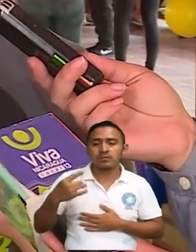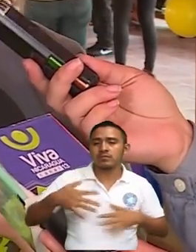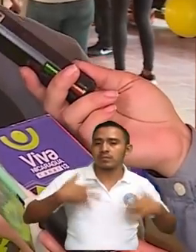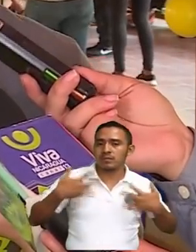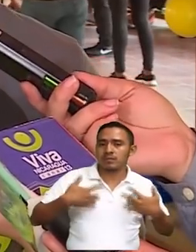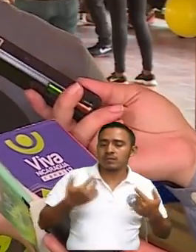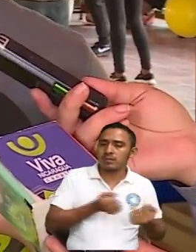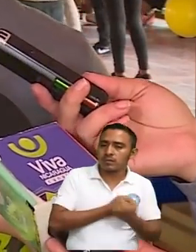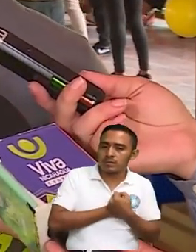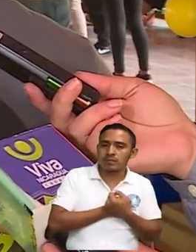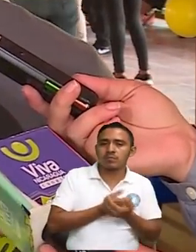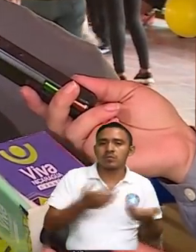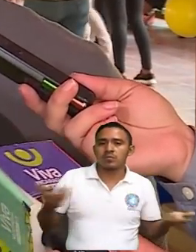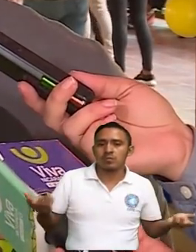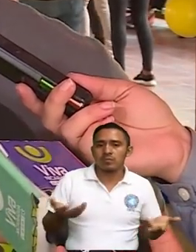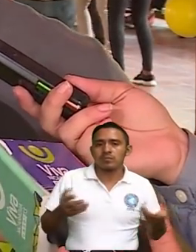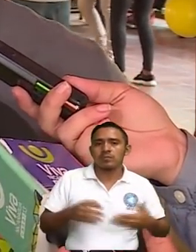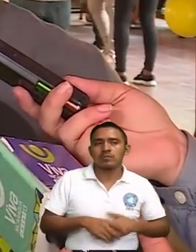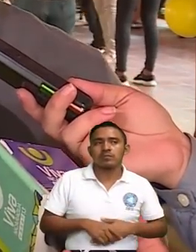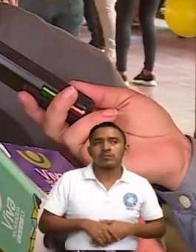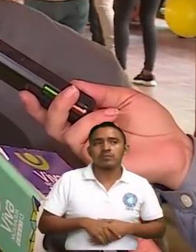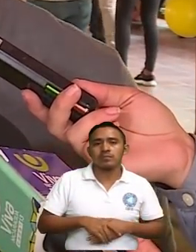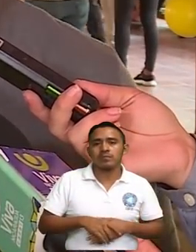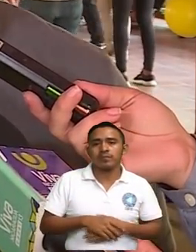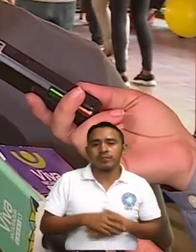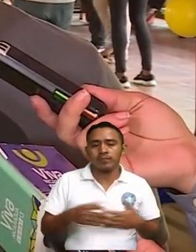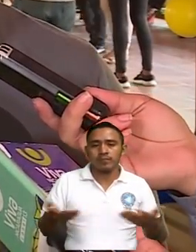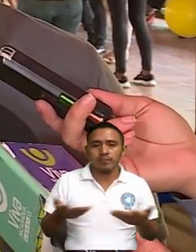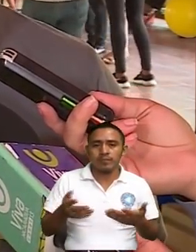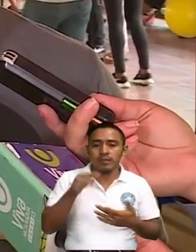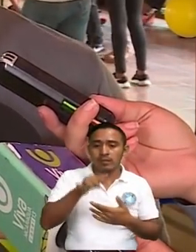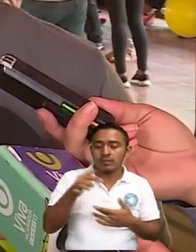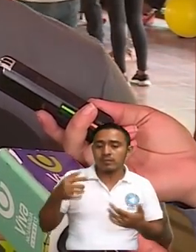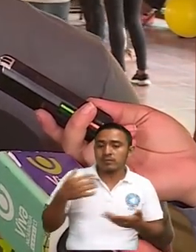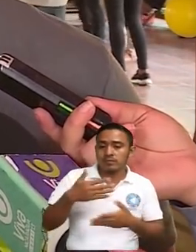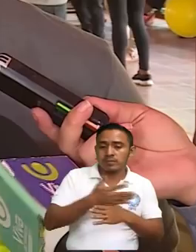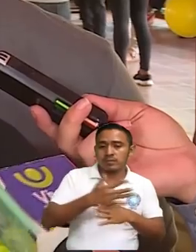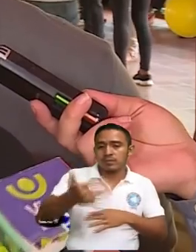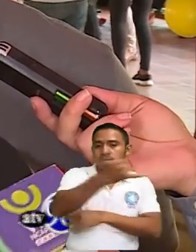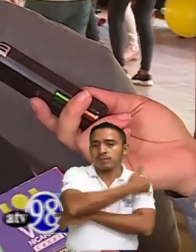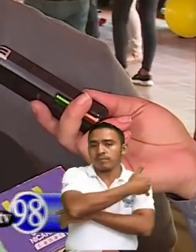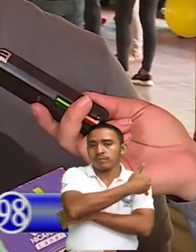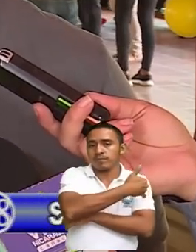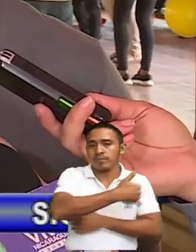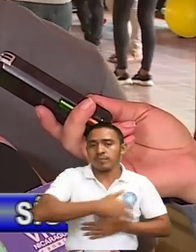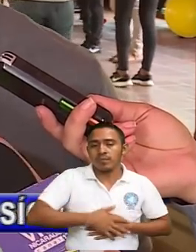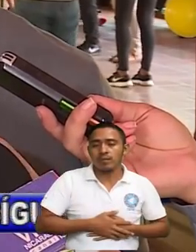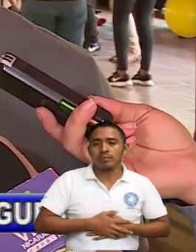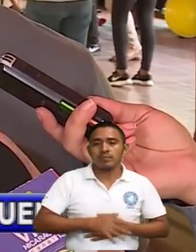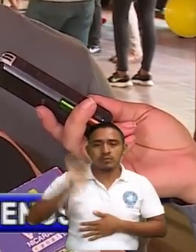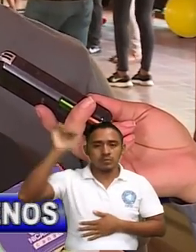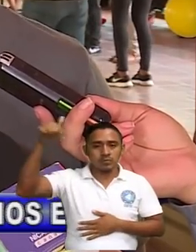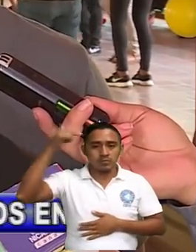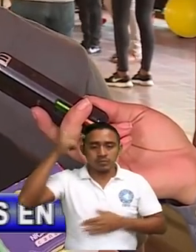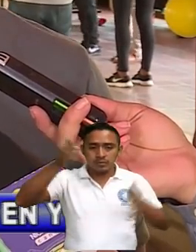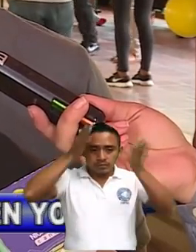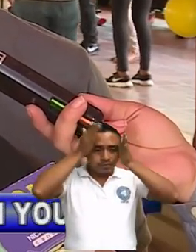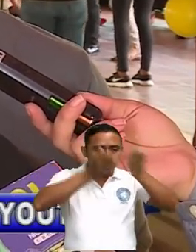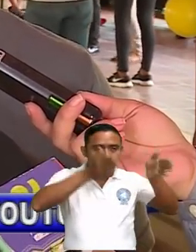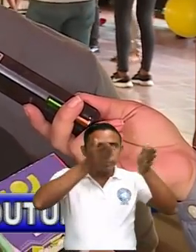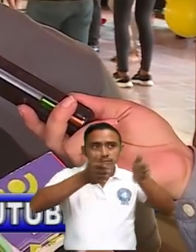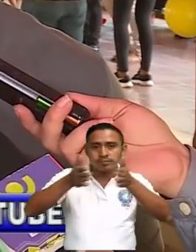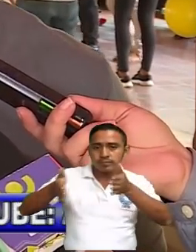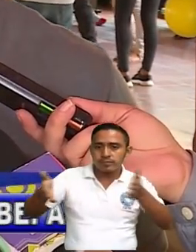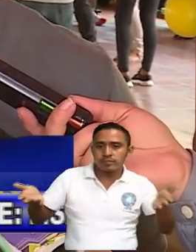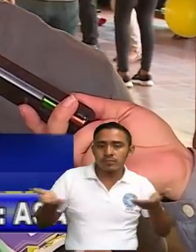amor, y sobre todo que este buen gobierno no se olvida de los niños que están en los hospitales. Este buen gobierno atiende a los niños a través de los compañeros